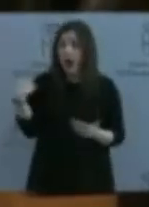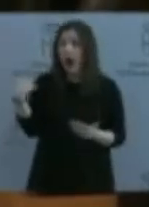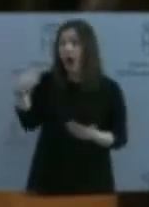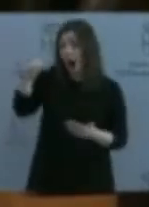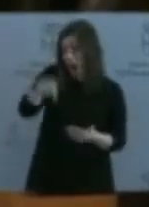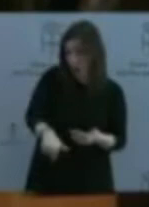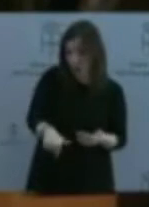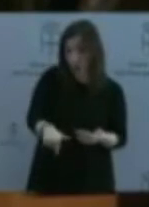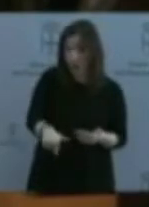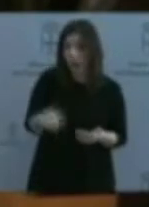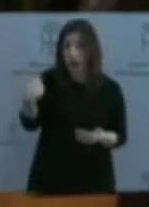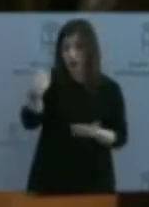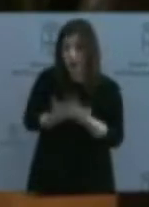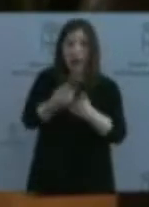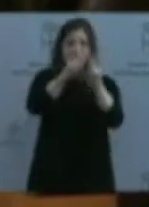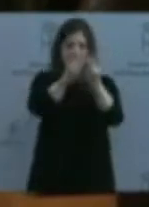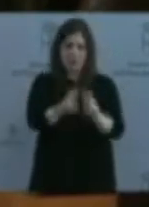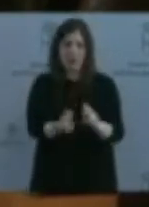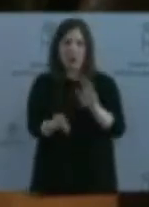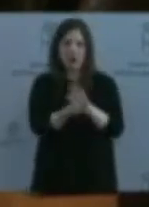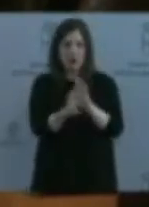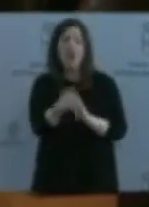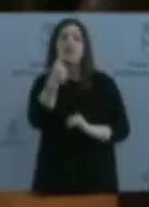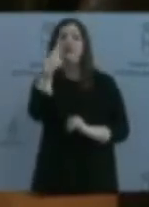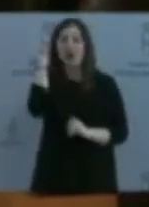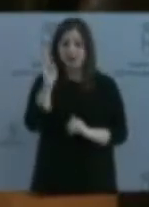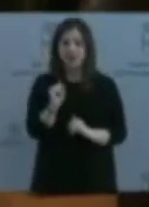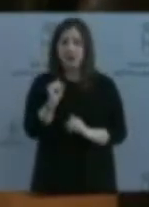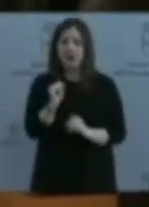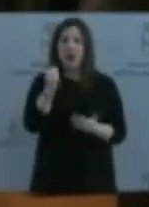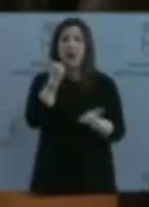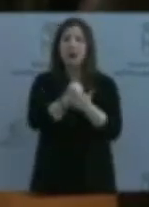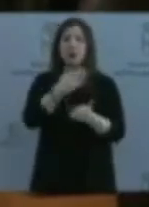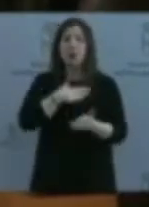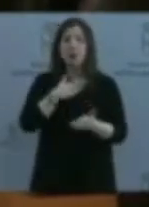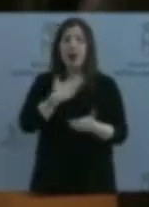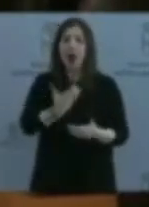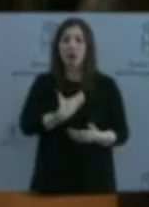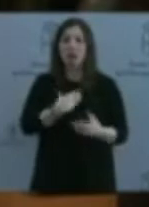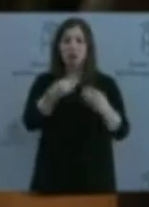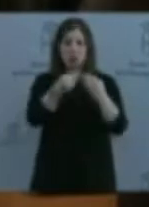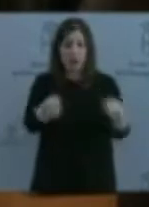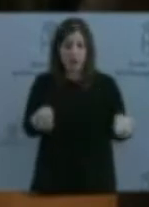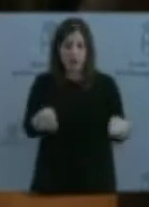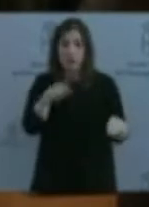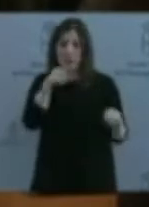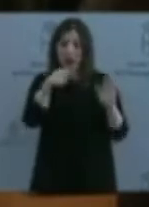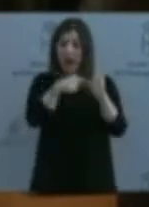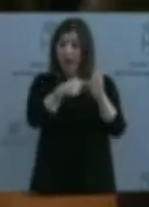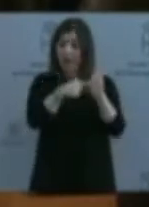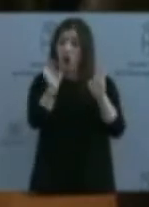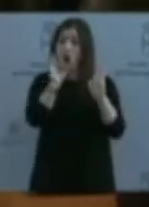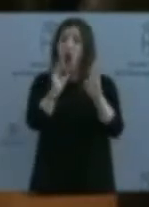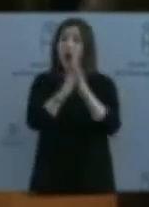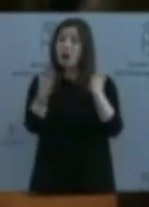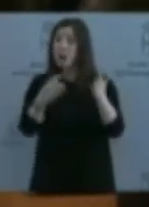usted, registro de la propiedad del Ayuntamiento de Siero, porque claro, aquí o miente el libro blanco, o miente el arzobispo, Dios quiera que no